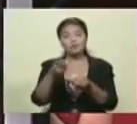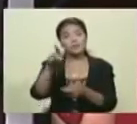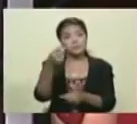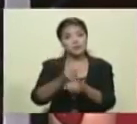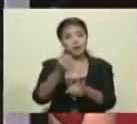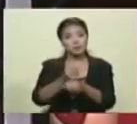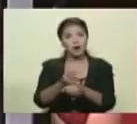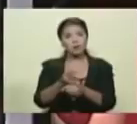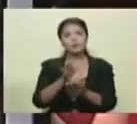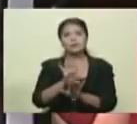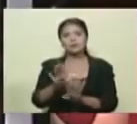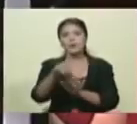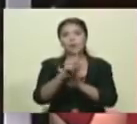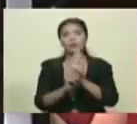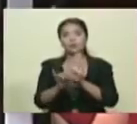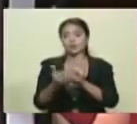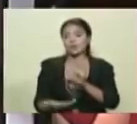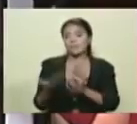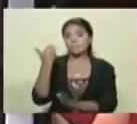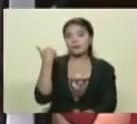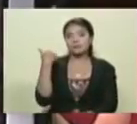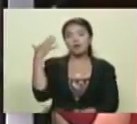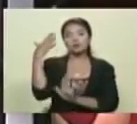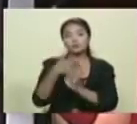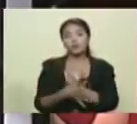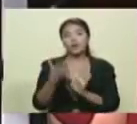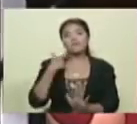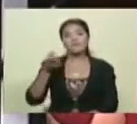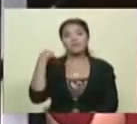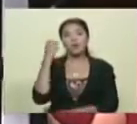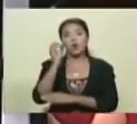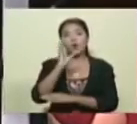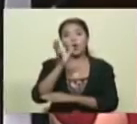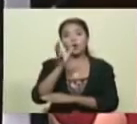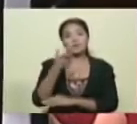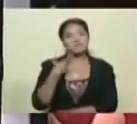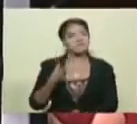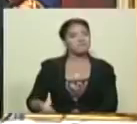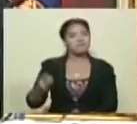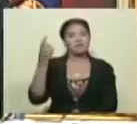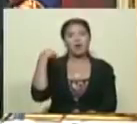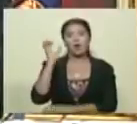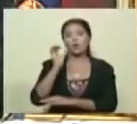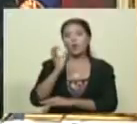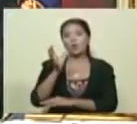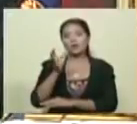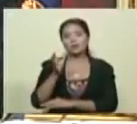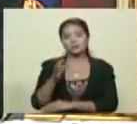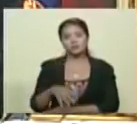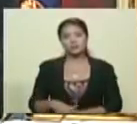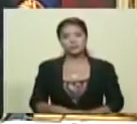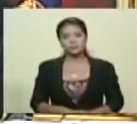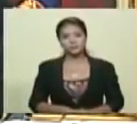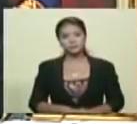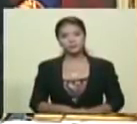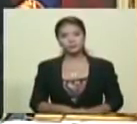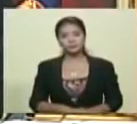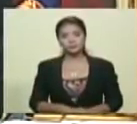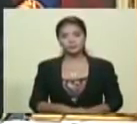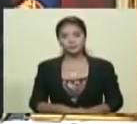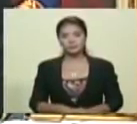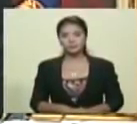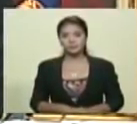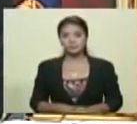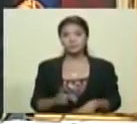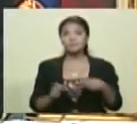como se llamó, de la constituyente pasada sobre el viejo Congreso, el vetusto Congreso de la Cuarta República. La